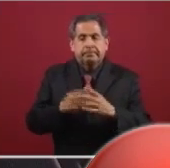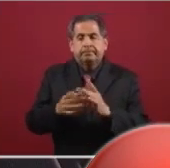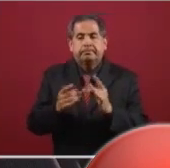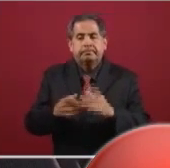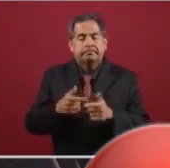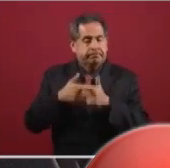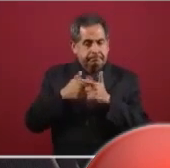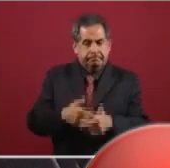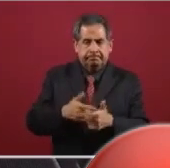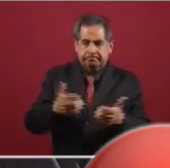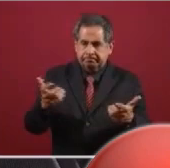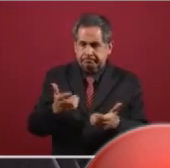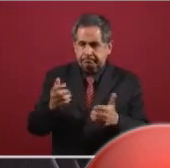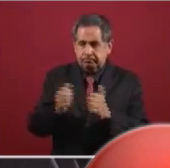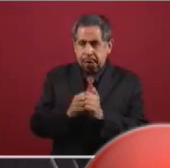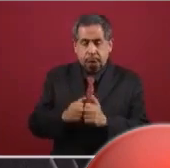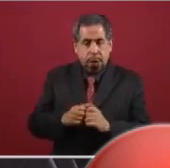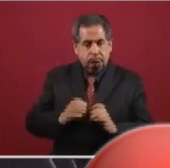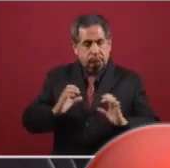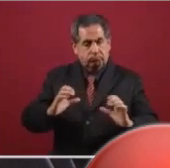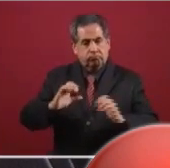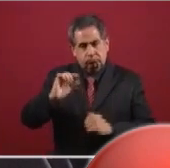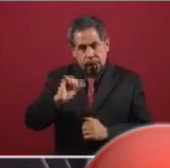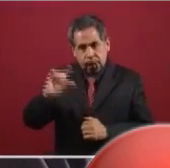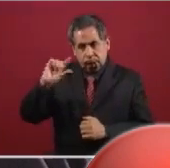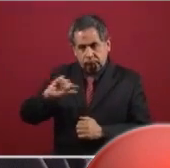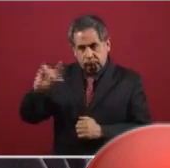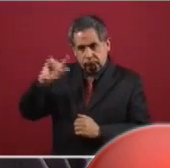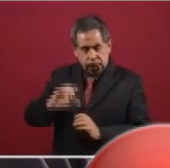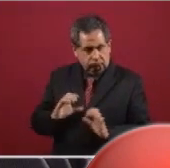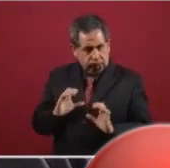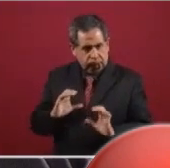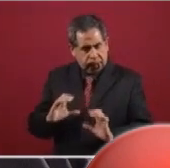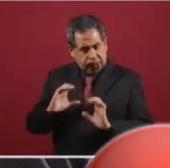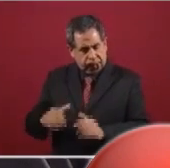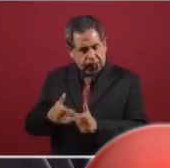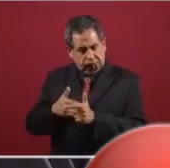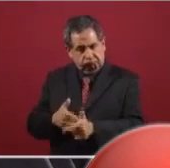a seguir actuando con mucho profesionalismo